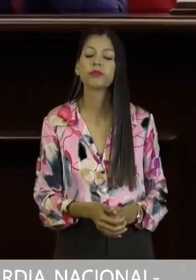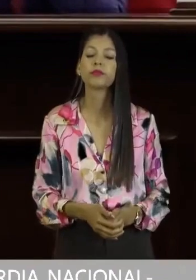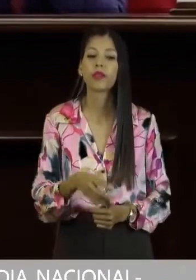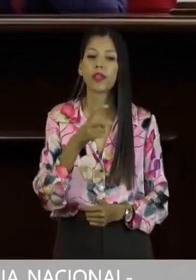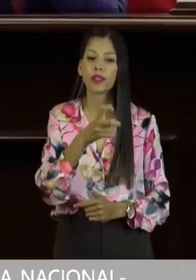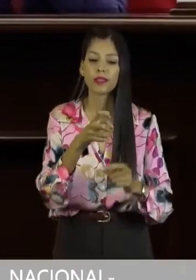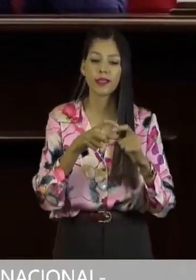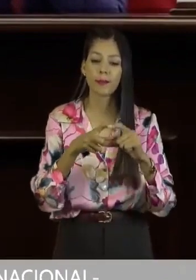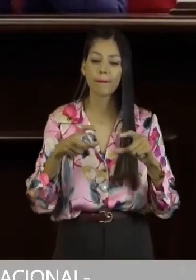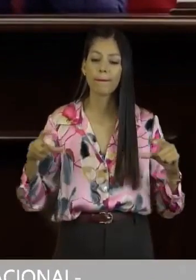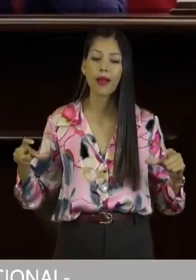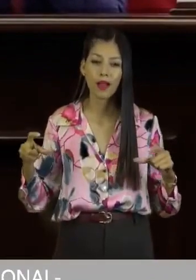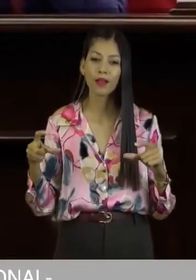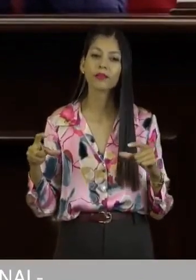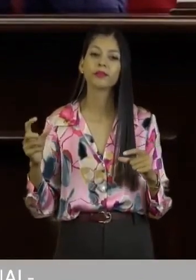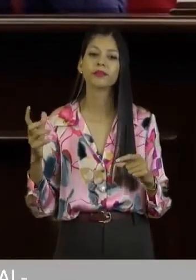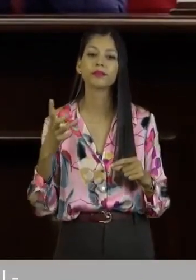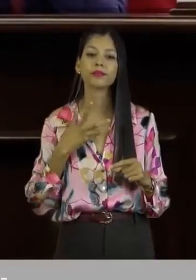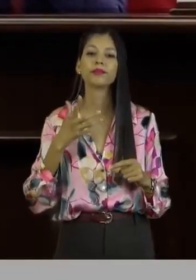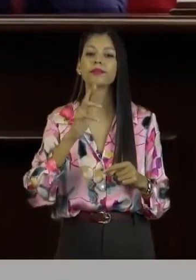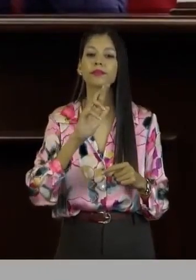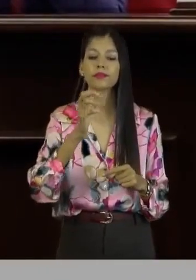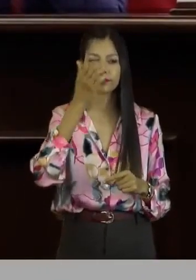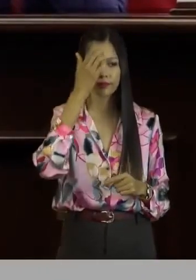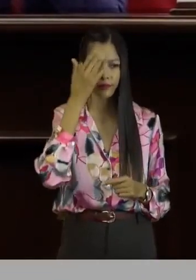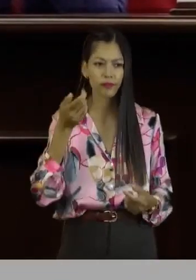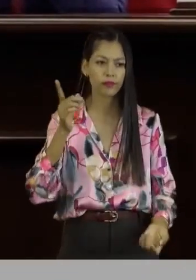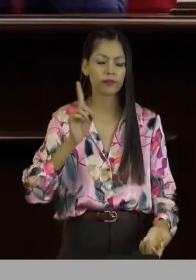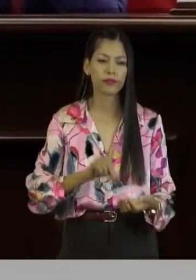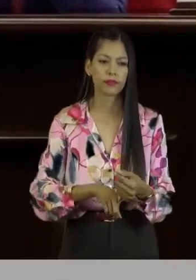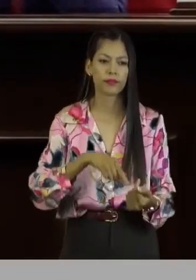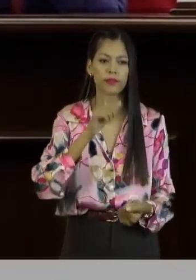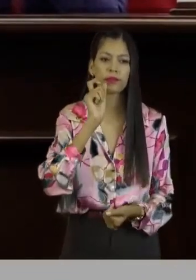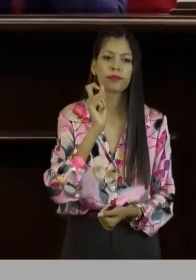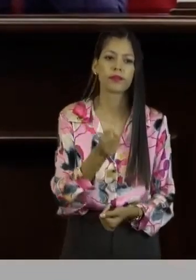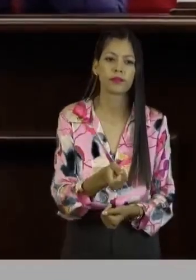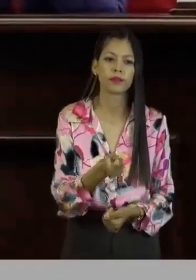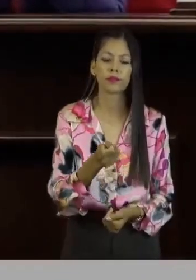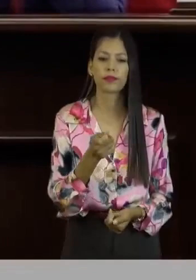este párrafo, pues están reconociendo implícitamente